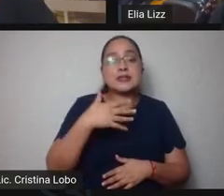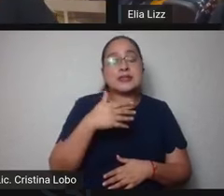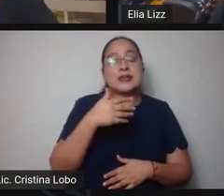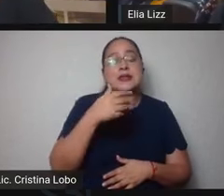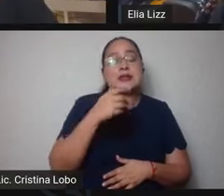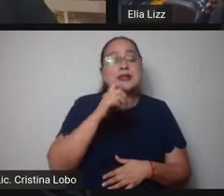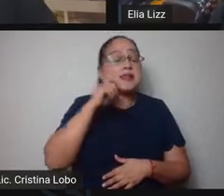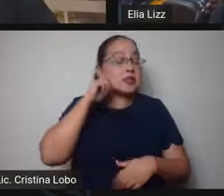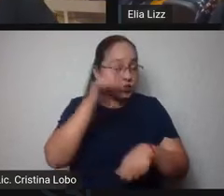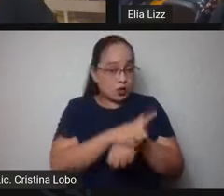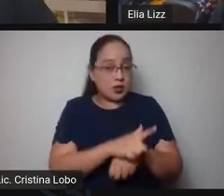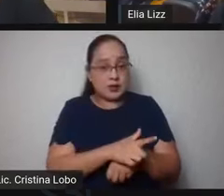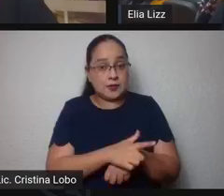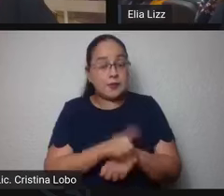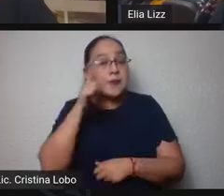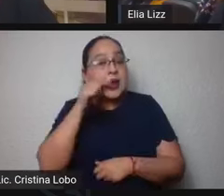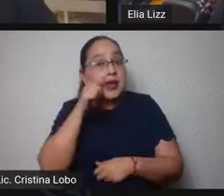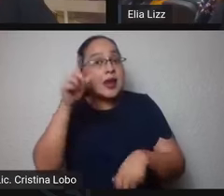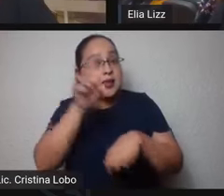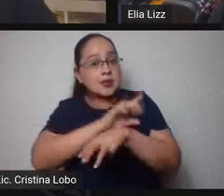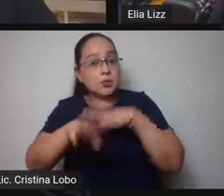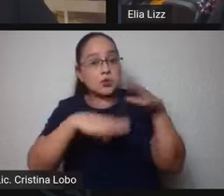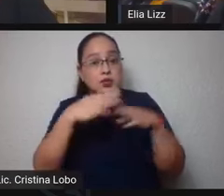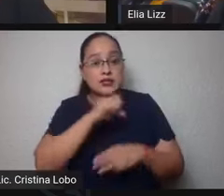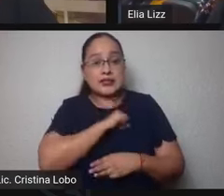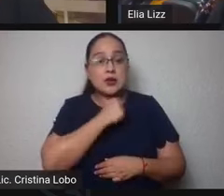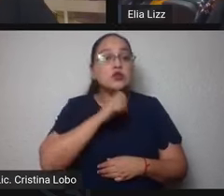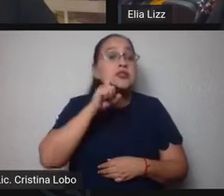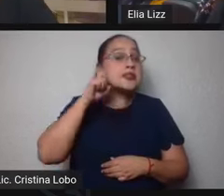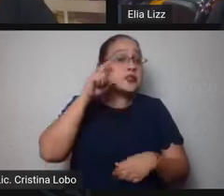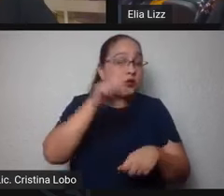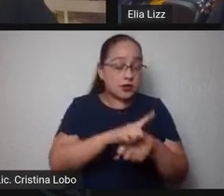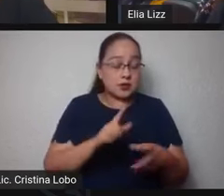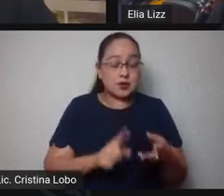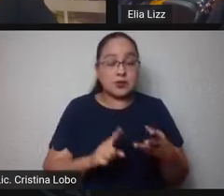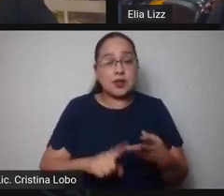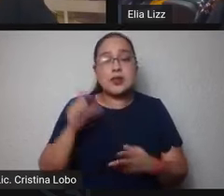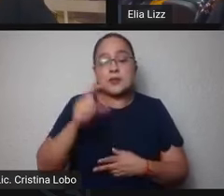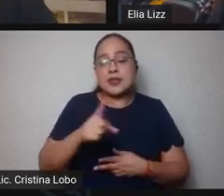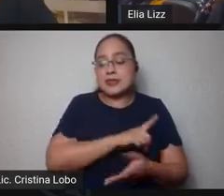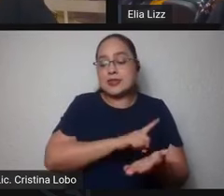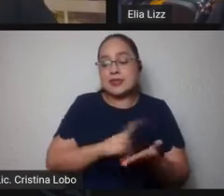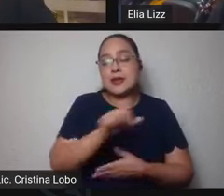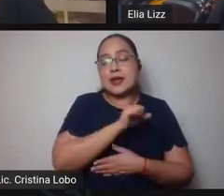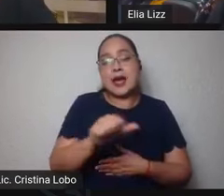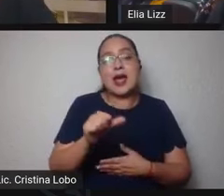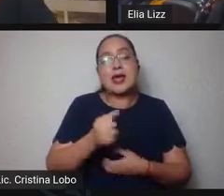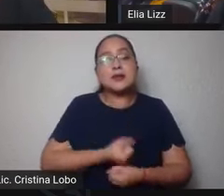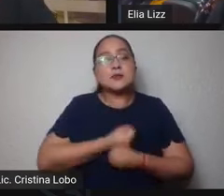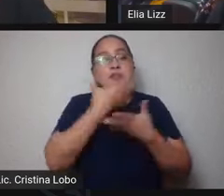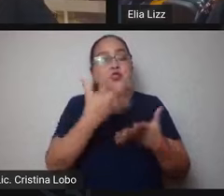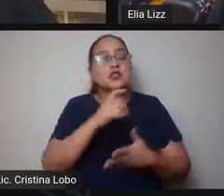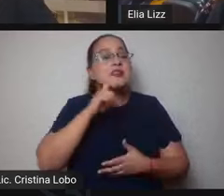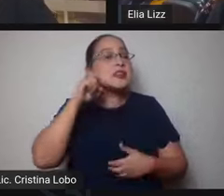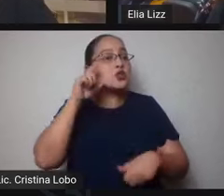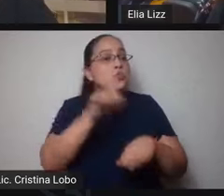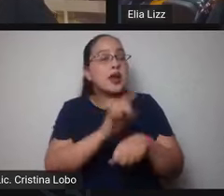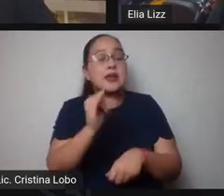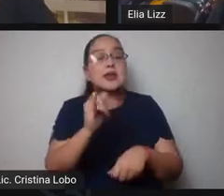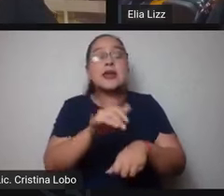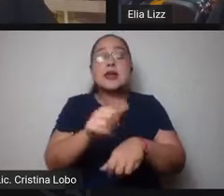que el día de mañana, Día Mundial de la Salud Sexual, el derecho a la expresión sexual emocional, el derecho a la